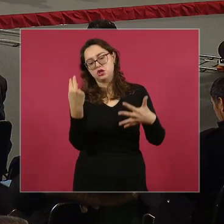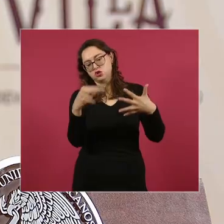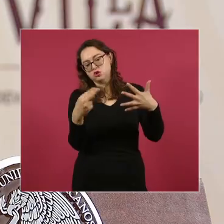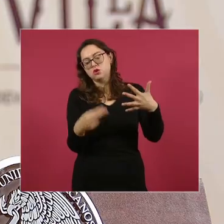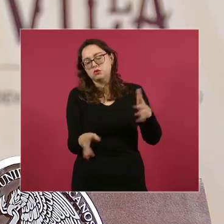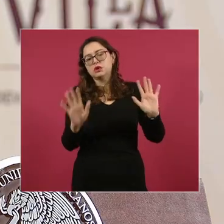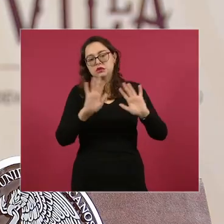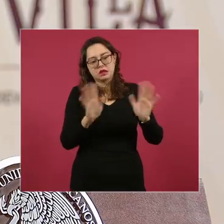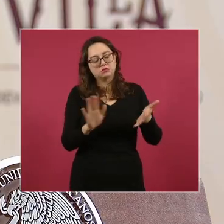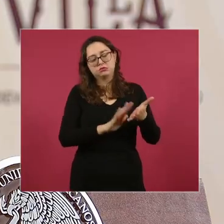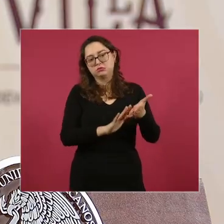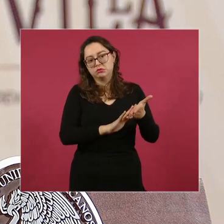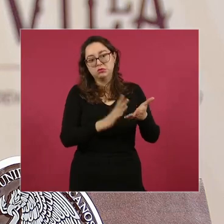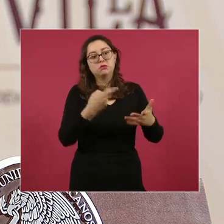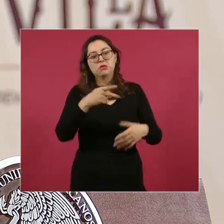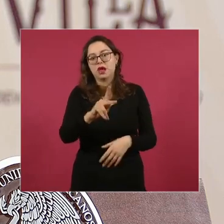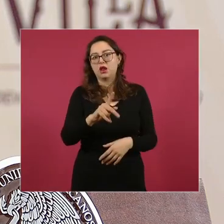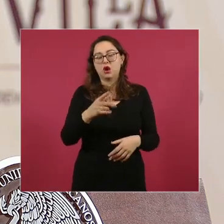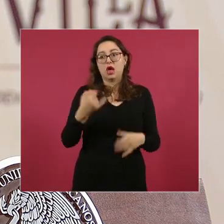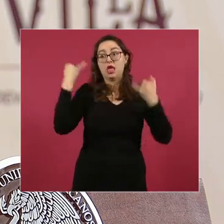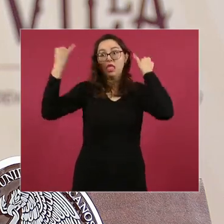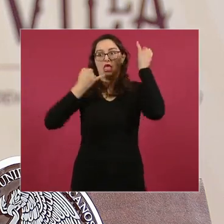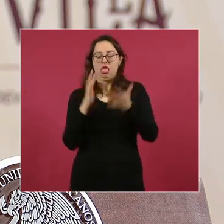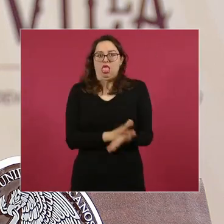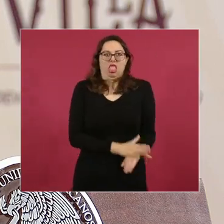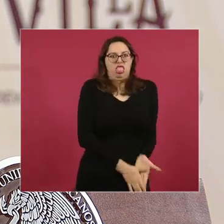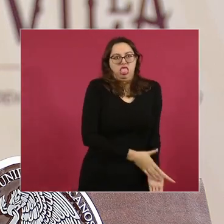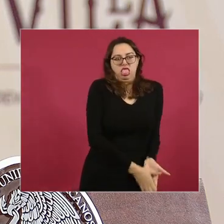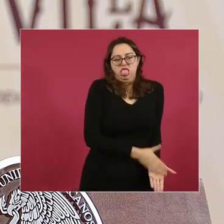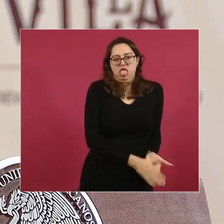iguales. Vamos con la siguiente.